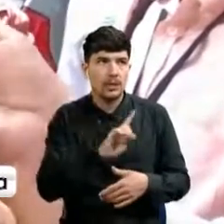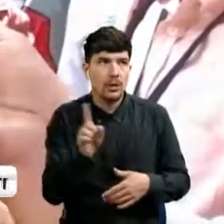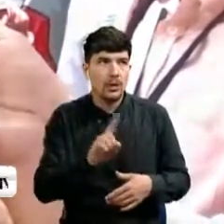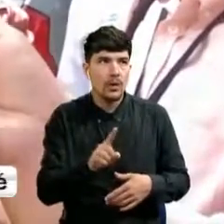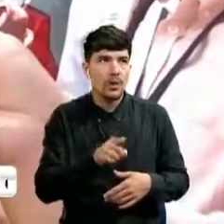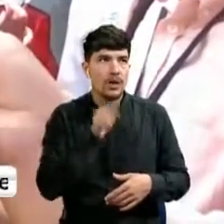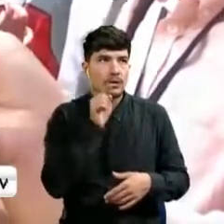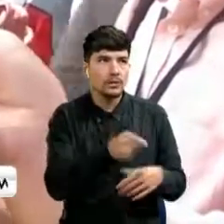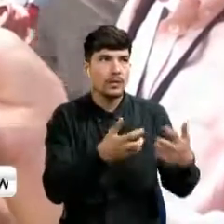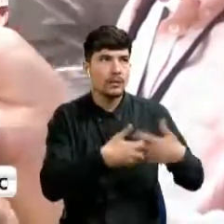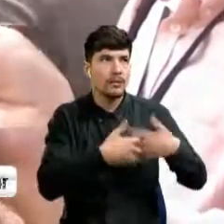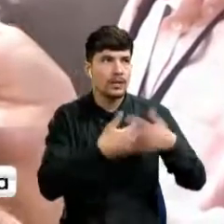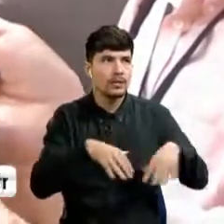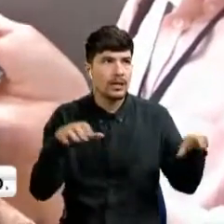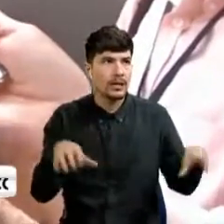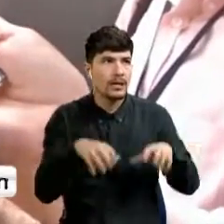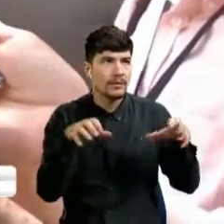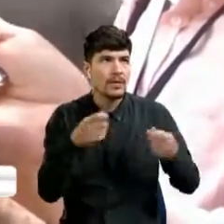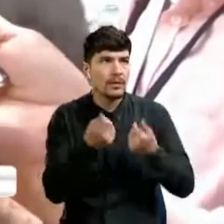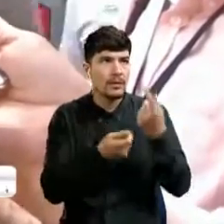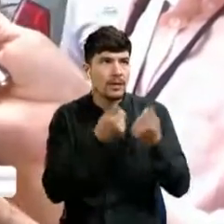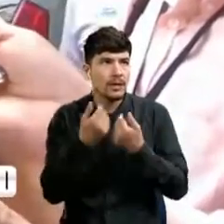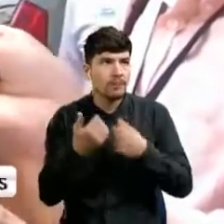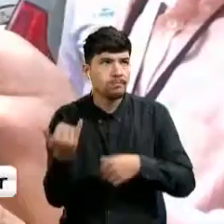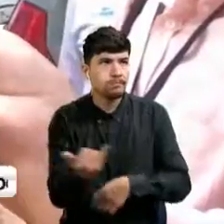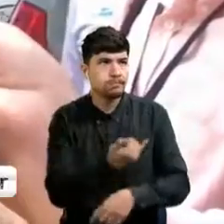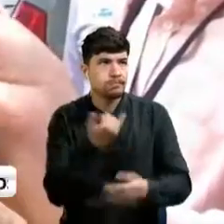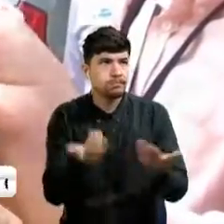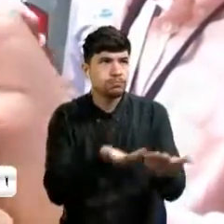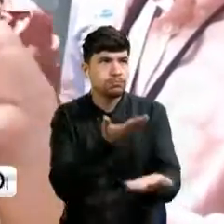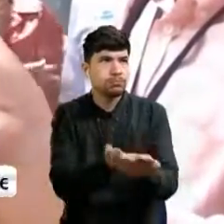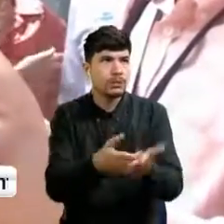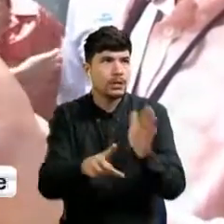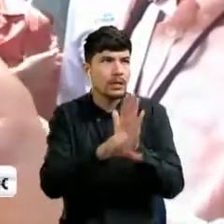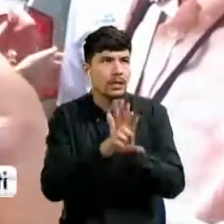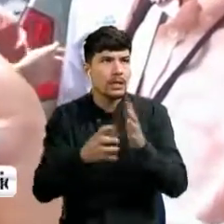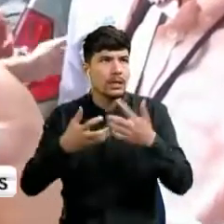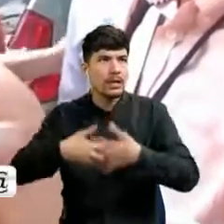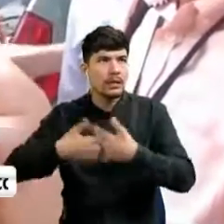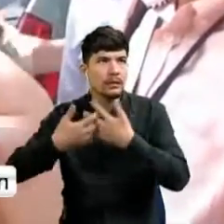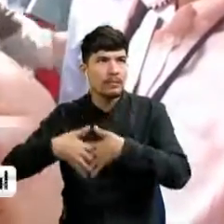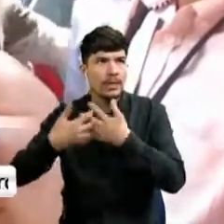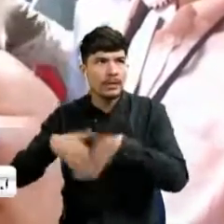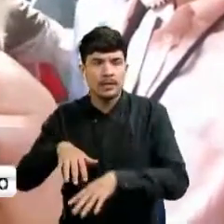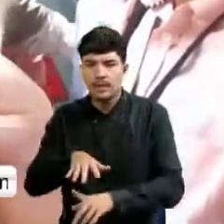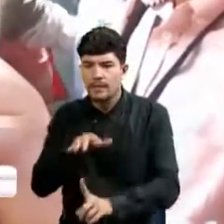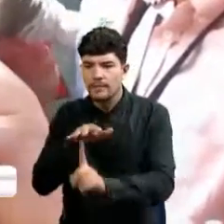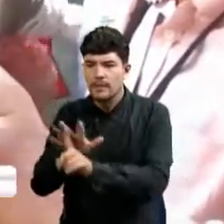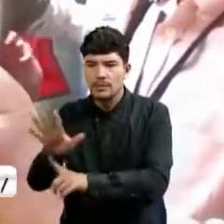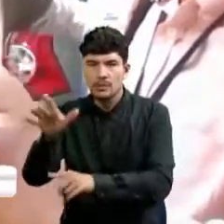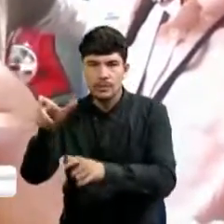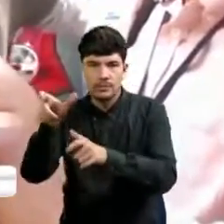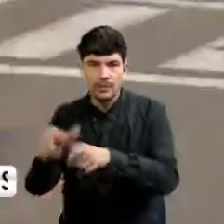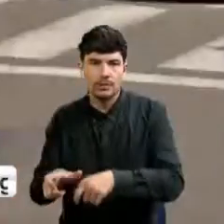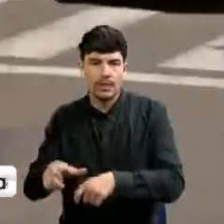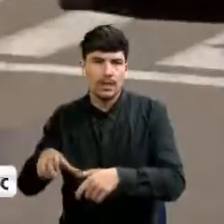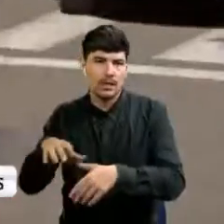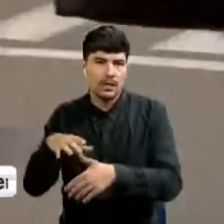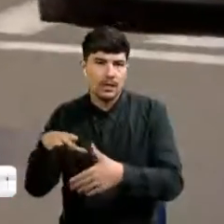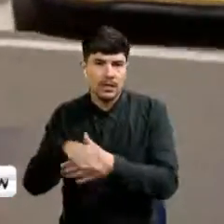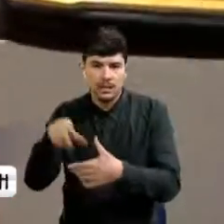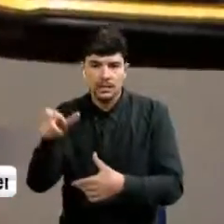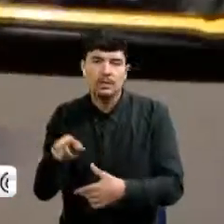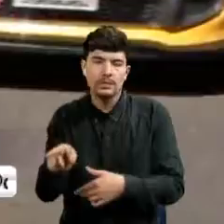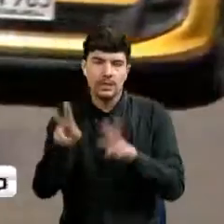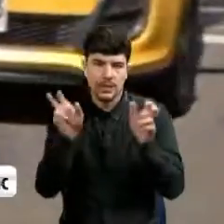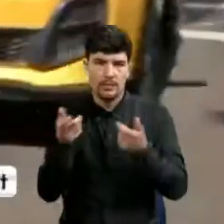que presta el servicio, es una actividad comercial. Existen unos fundamentos de ley. Que la empresa lo traslade al taxista es un tema que se está presentando. El disgusto